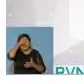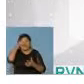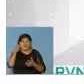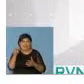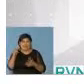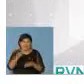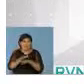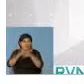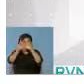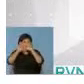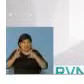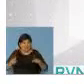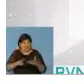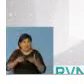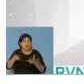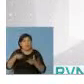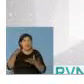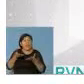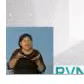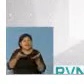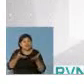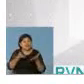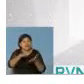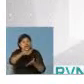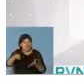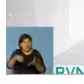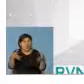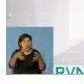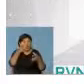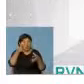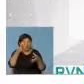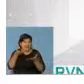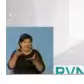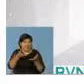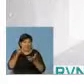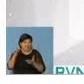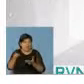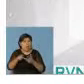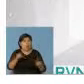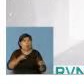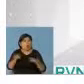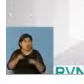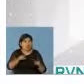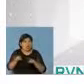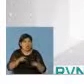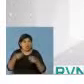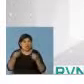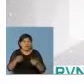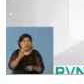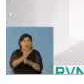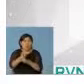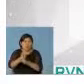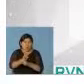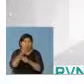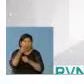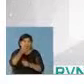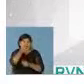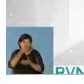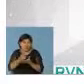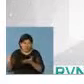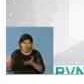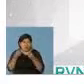Jujuy. Además, fue asesor de la Municipalidad de San Pedro de Jujuy como coordinador del Plan Municipal de Prevención a